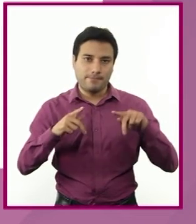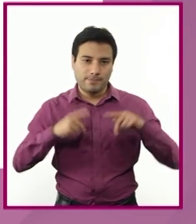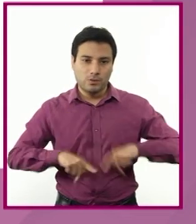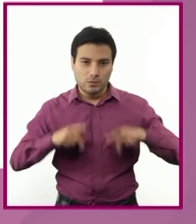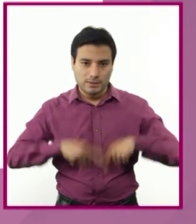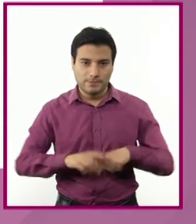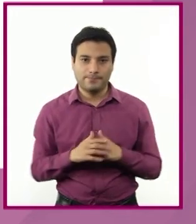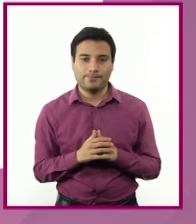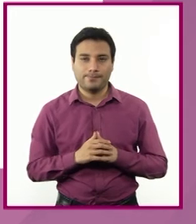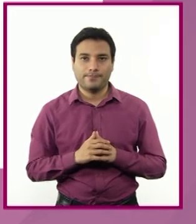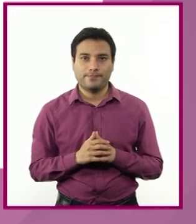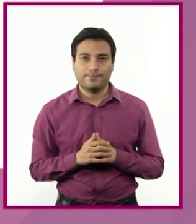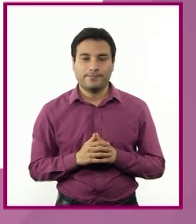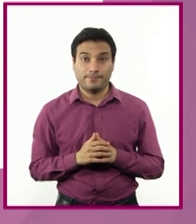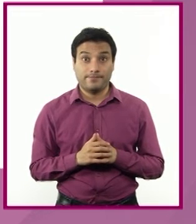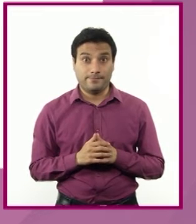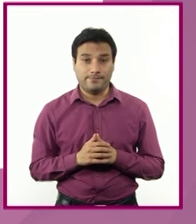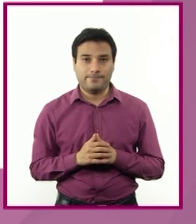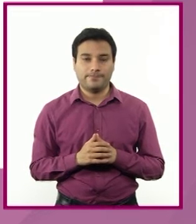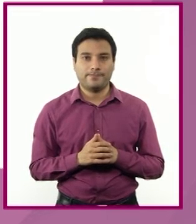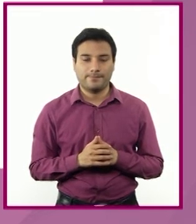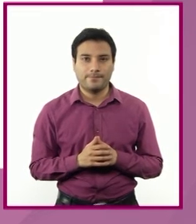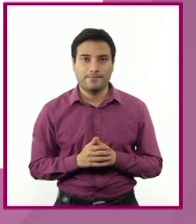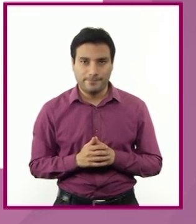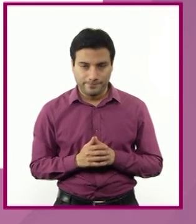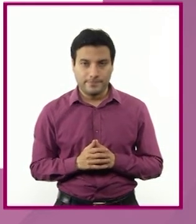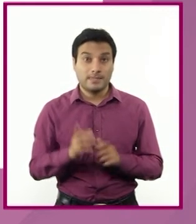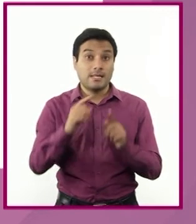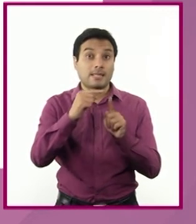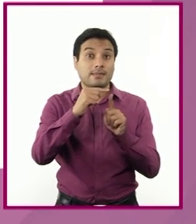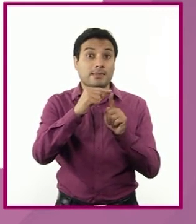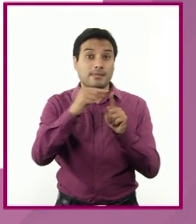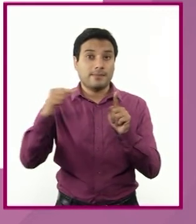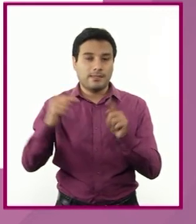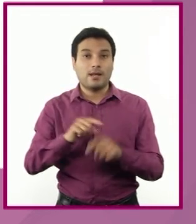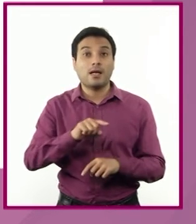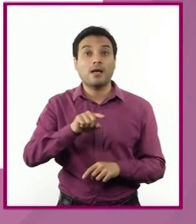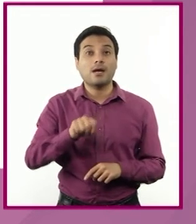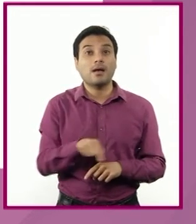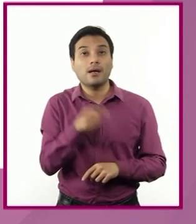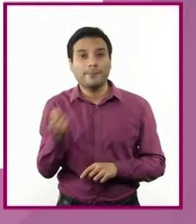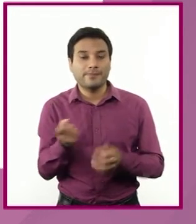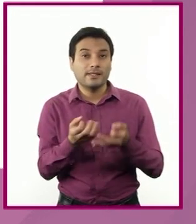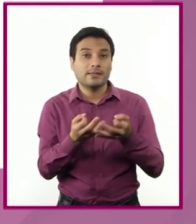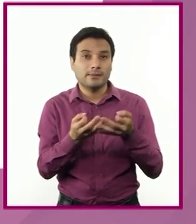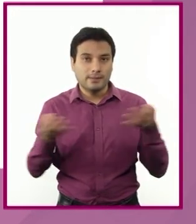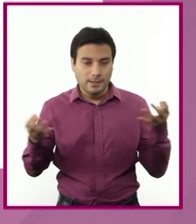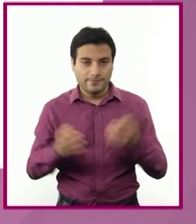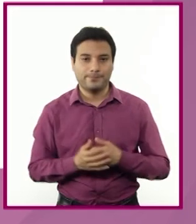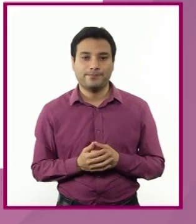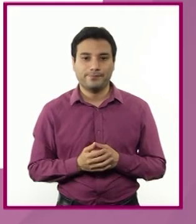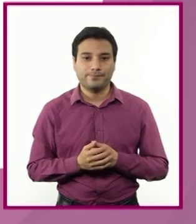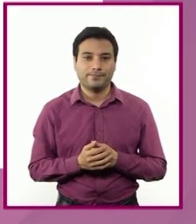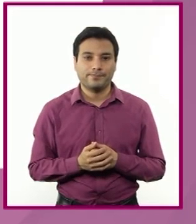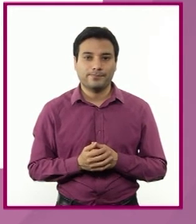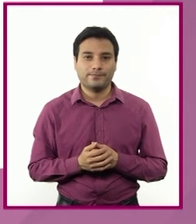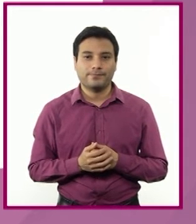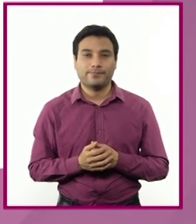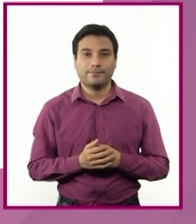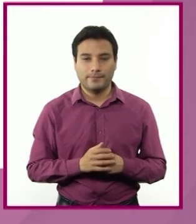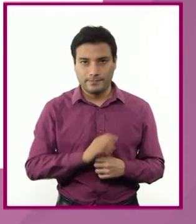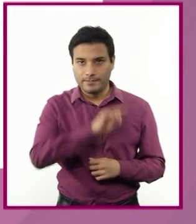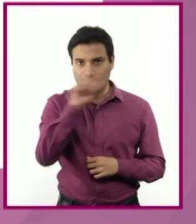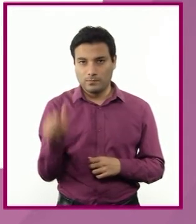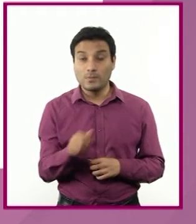162.951.560 habitantes. Esta cifra hay que dividirla entre la superficie territorial para obtener